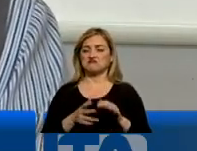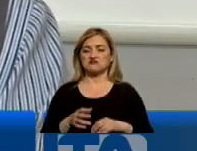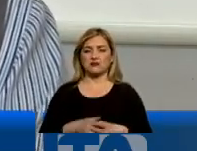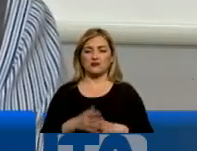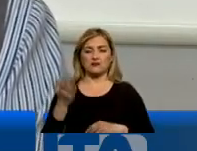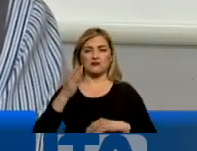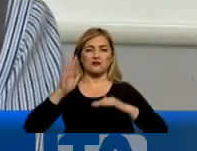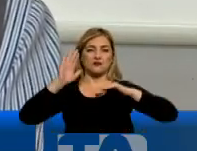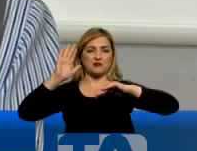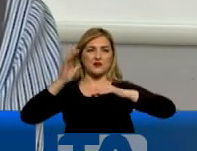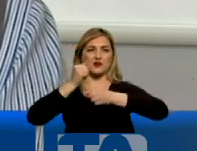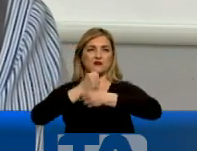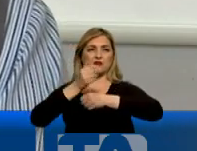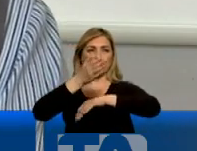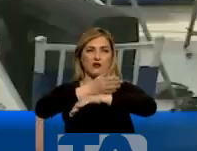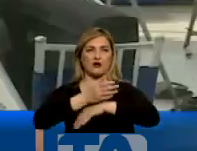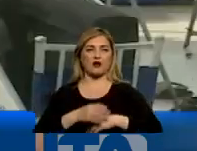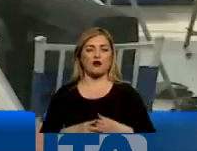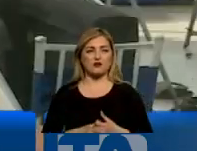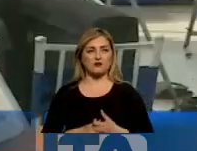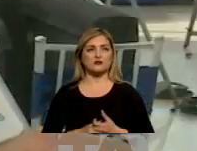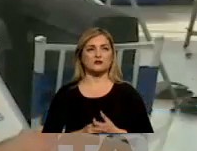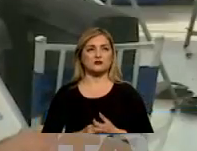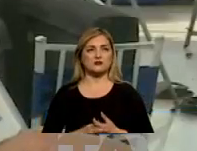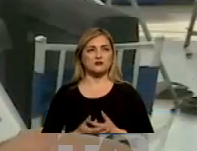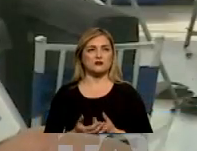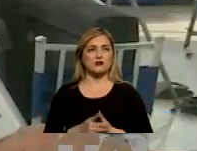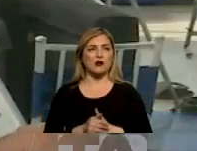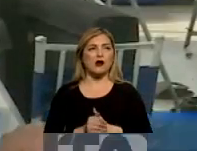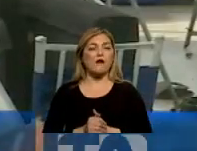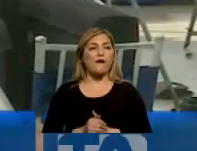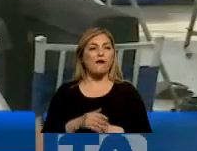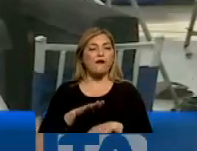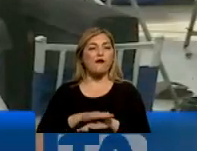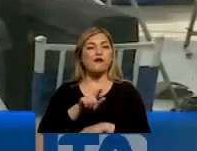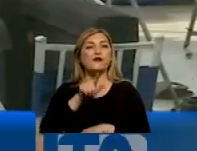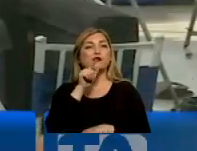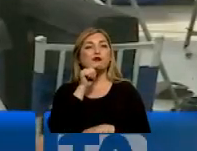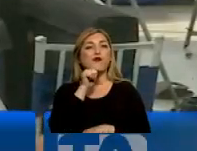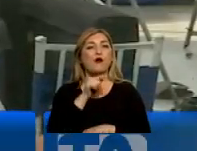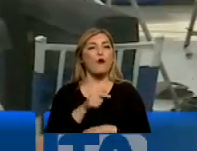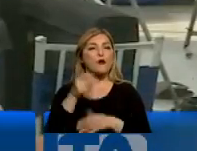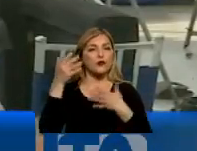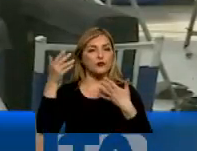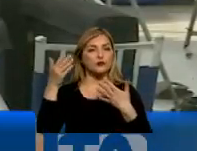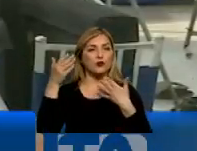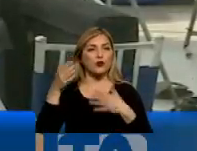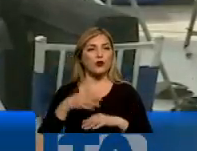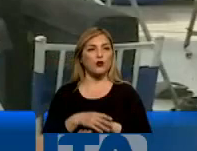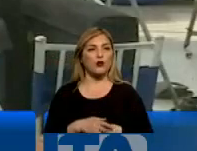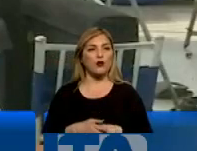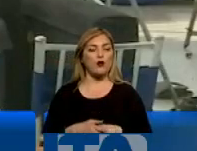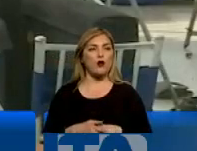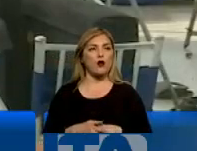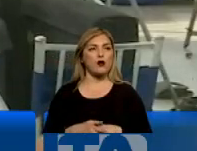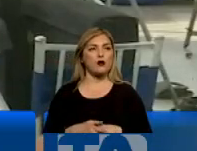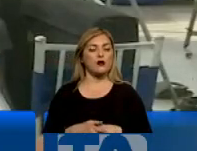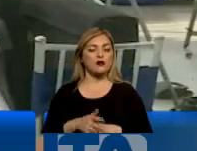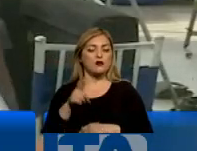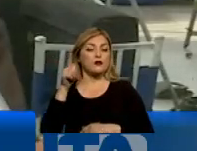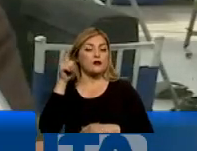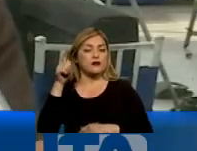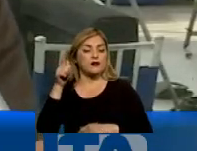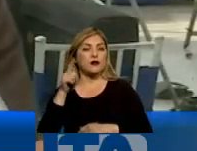que el alcalde Jorge Yunda ha generado con la ciudad. Que hay un responsable político, un responsable que con su